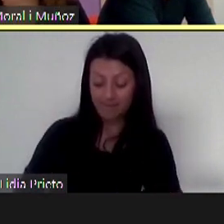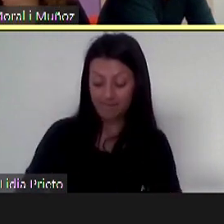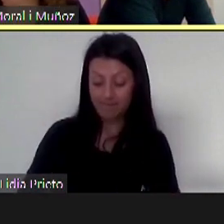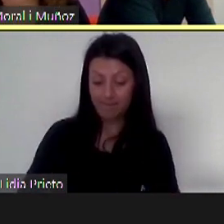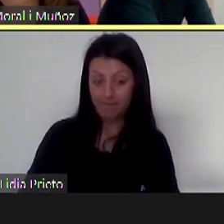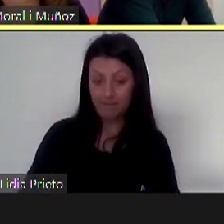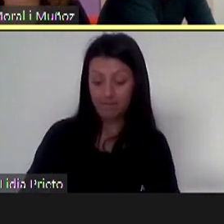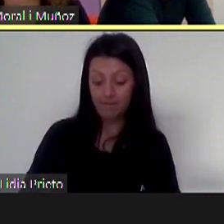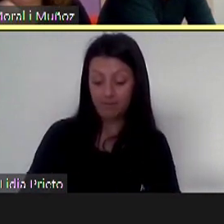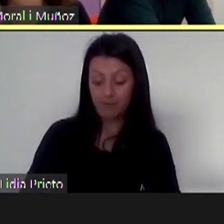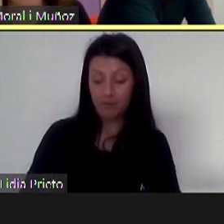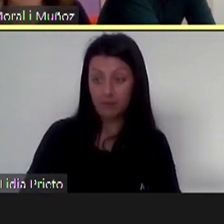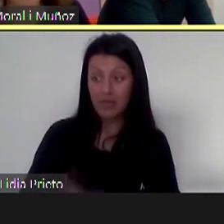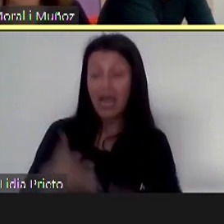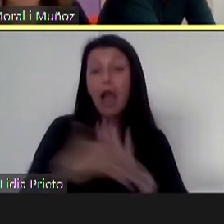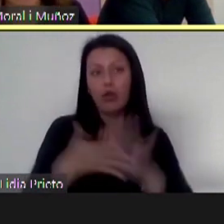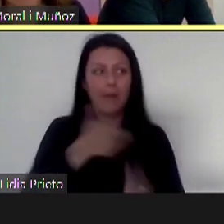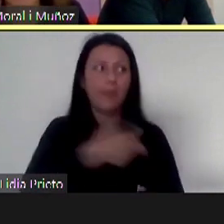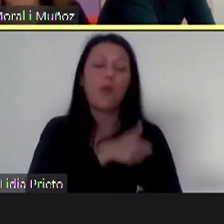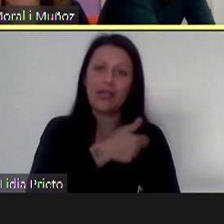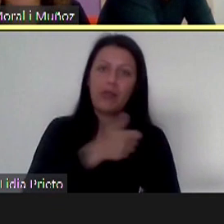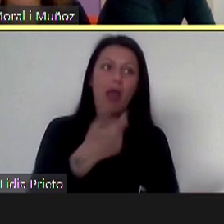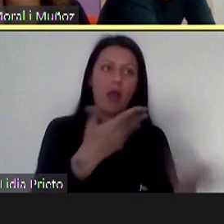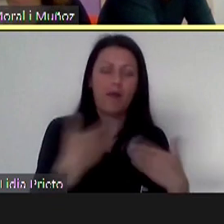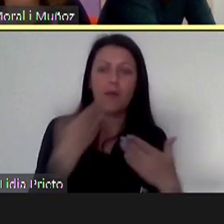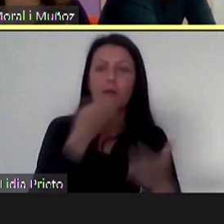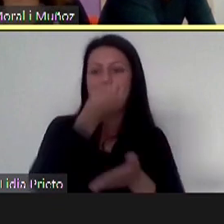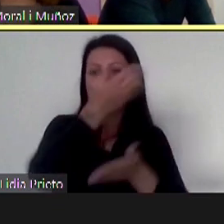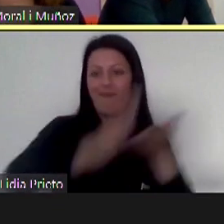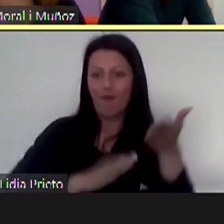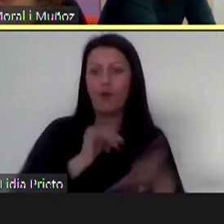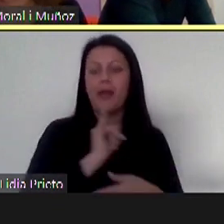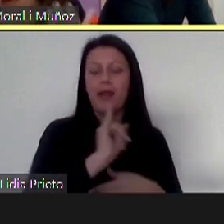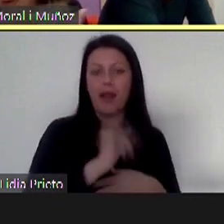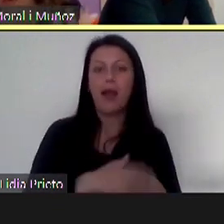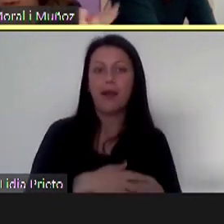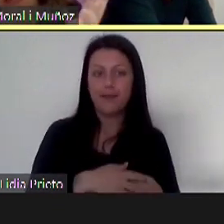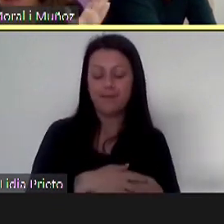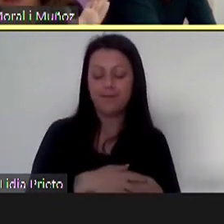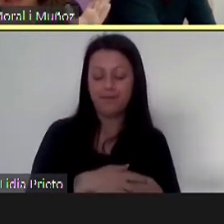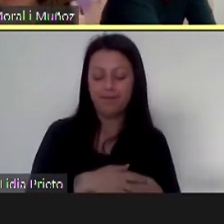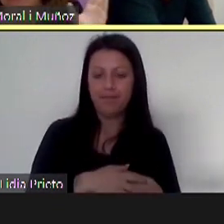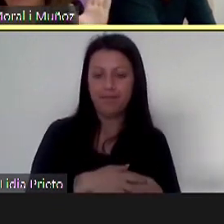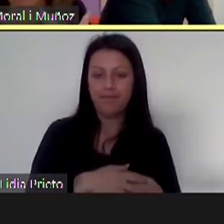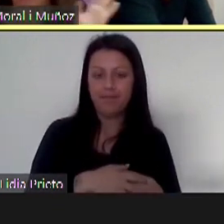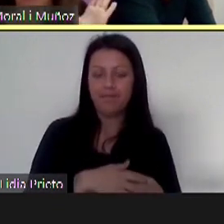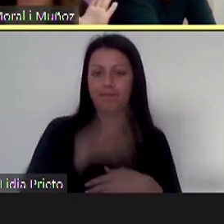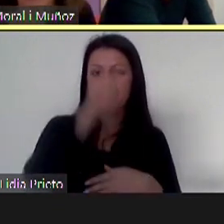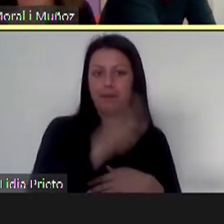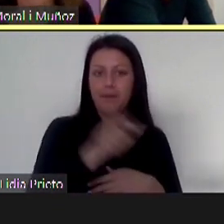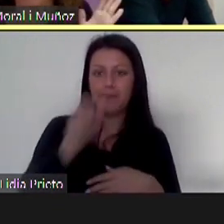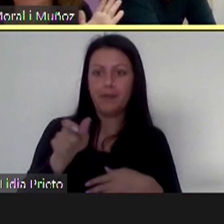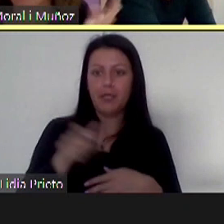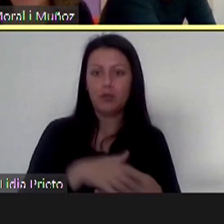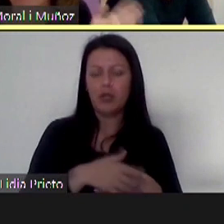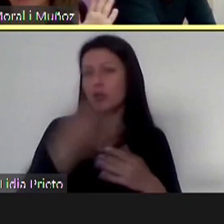las fuerzas y cuerpos de seguridad, porque hay uniformes que tiran para atrás a cualquier persona. No sé si os